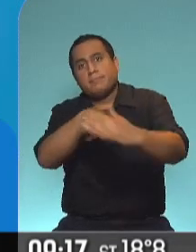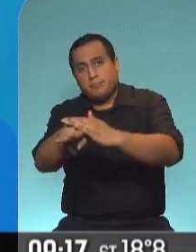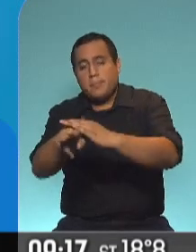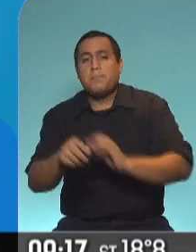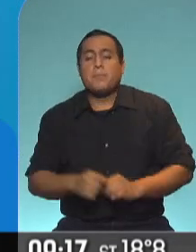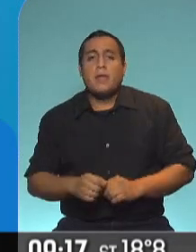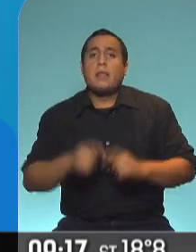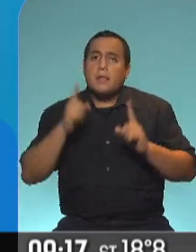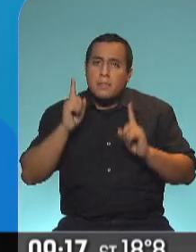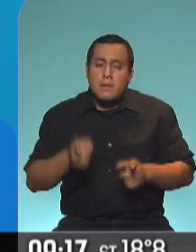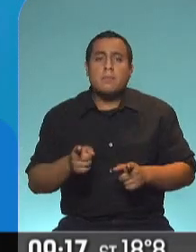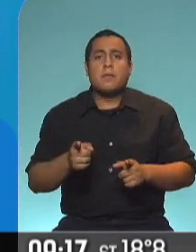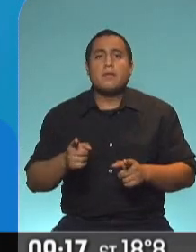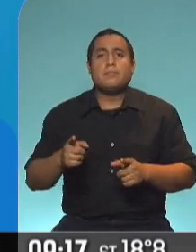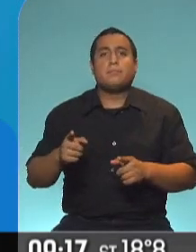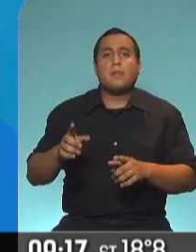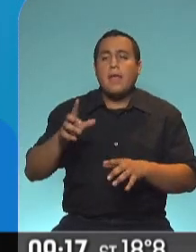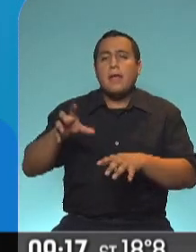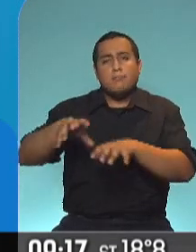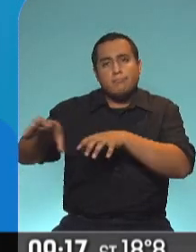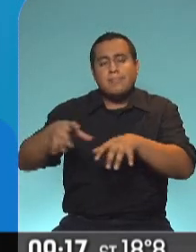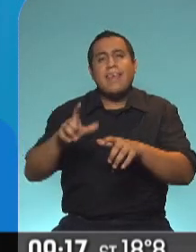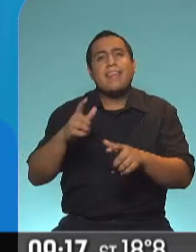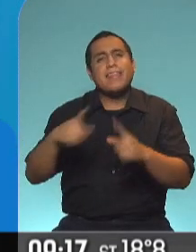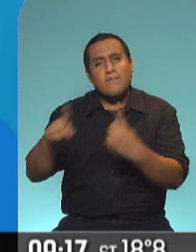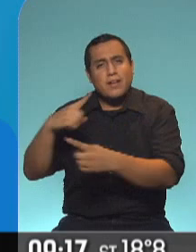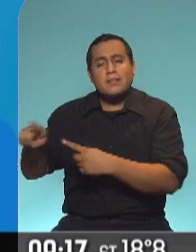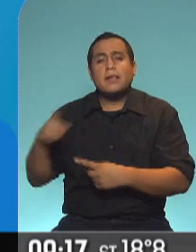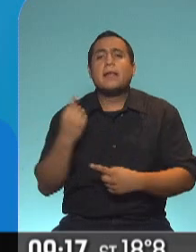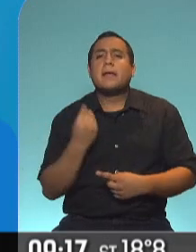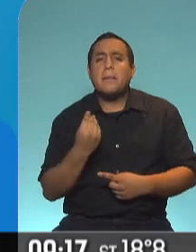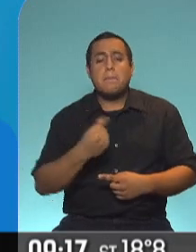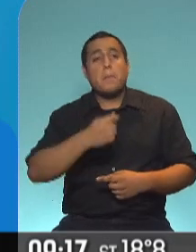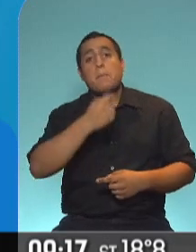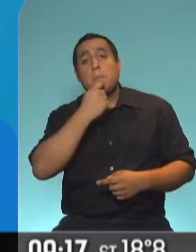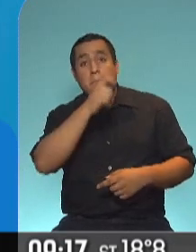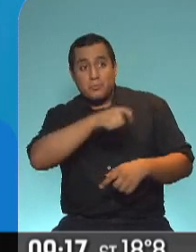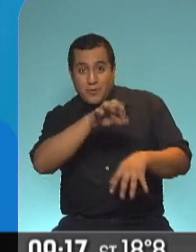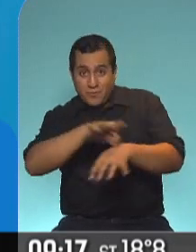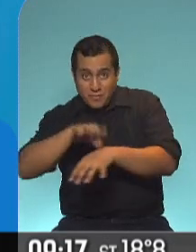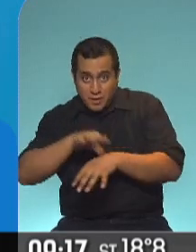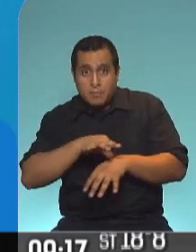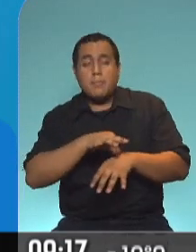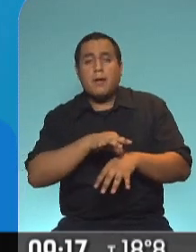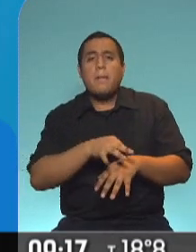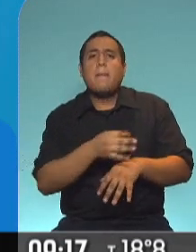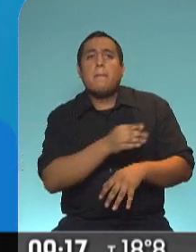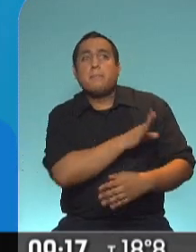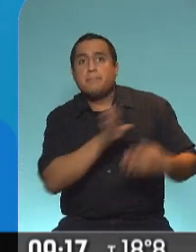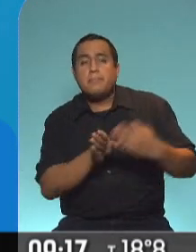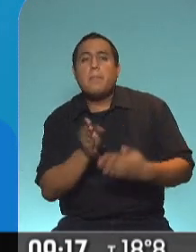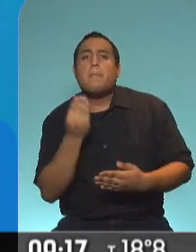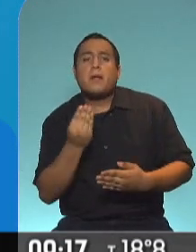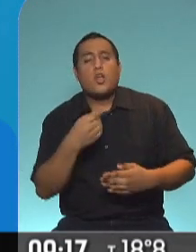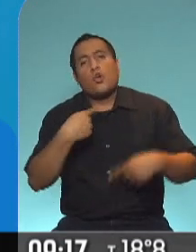generaron circuitos bien diferenciados de los pacientes de manera de poder continuar con